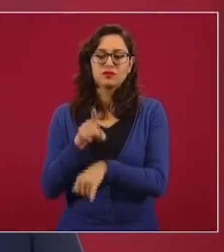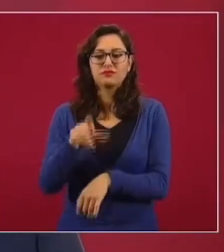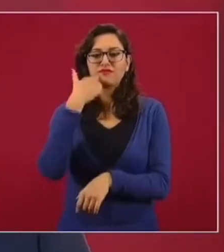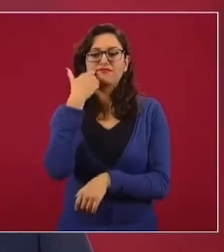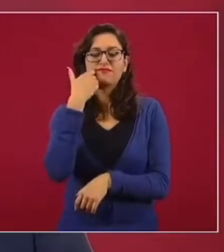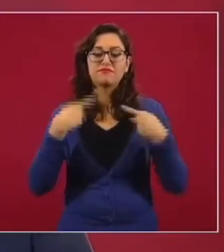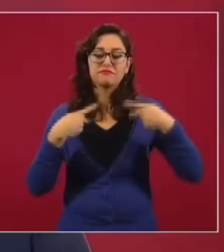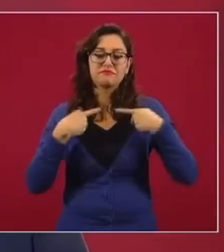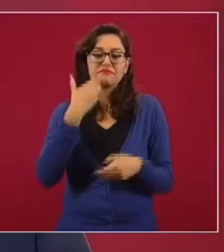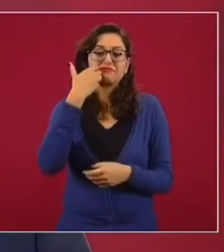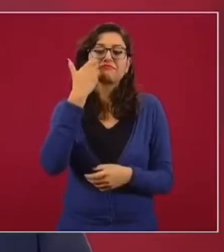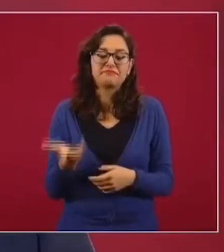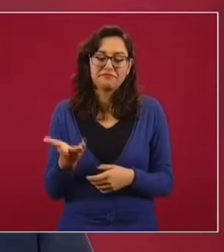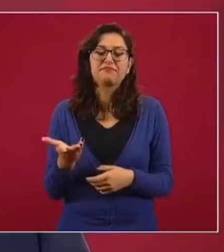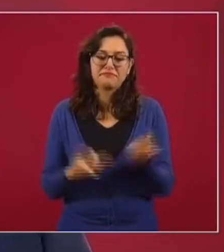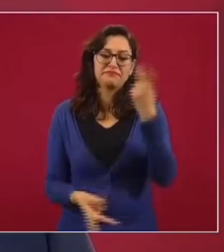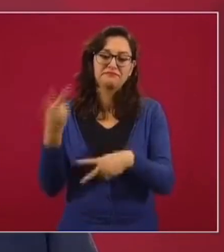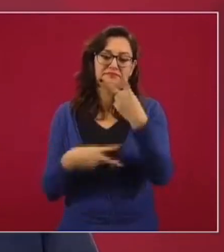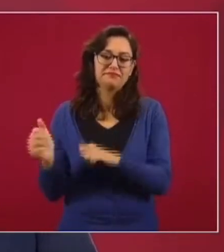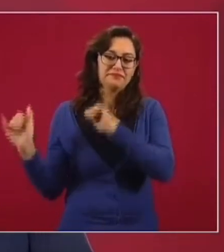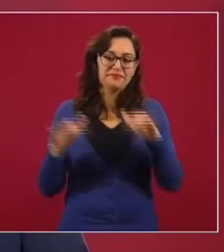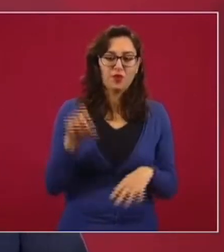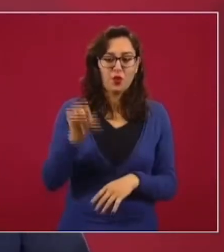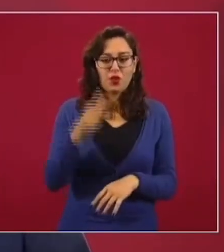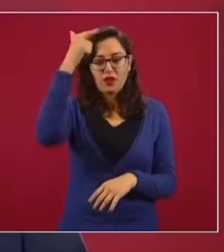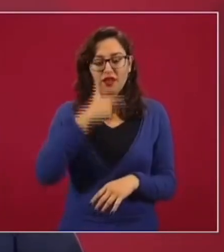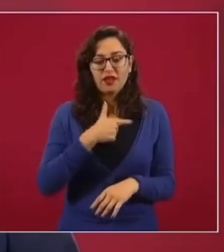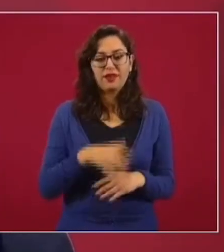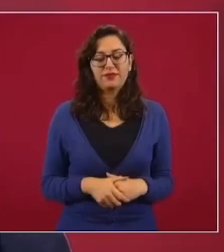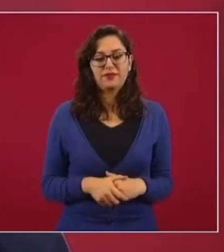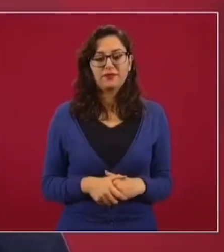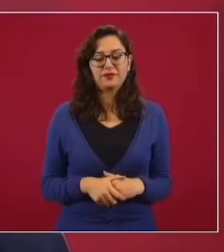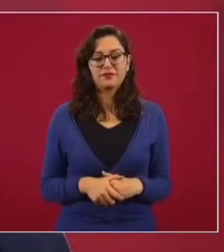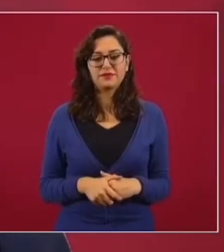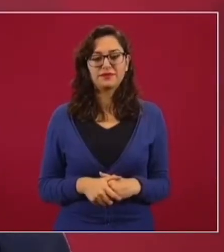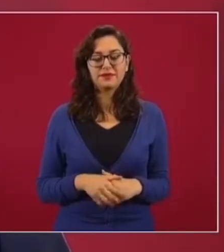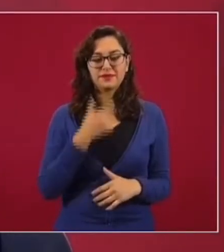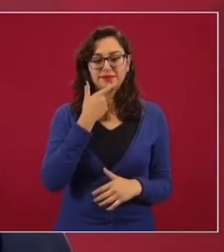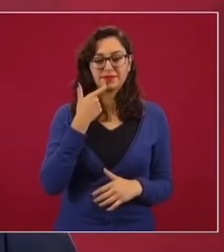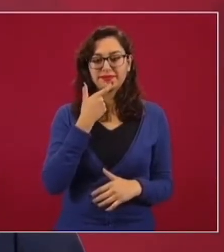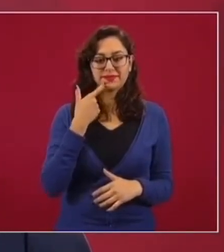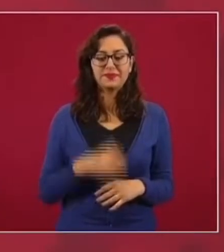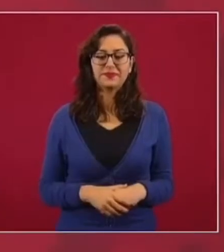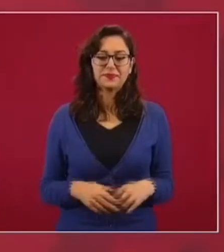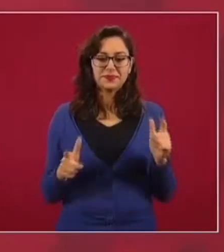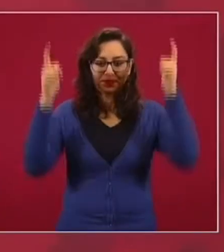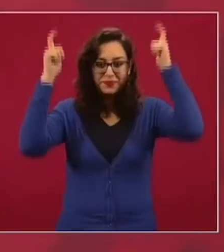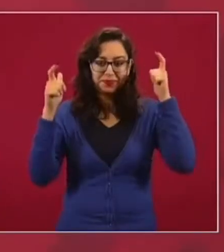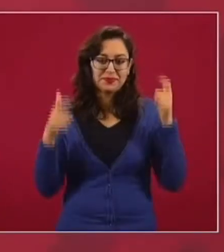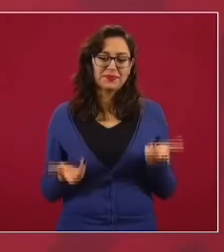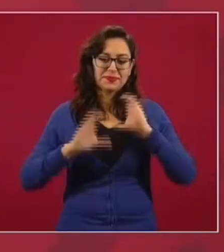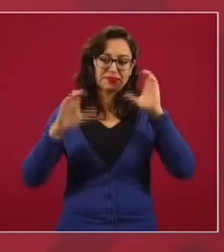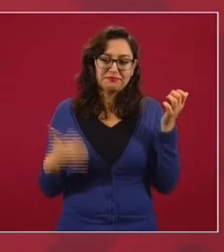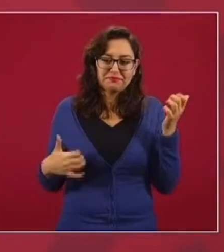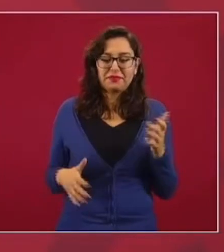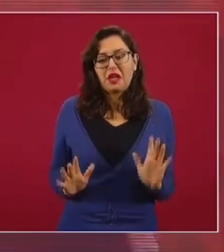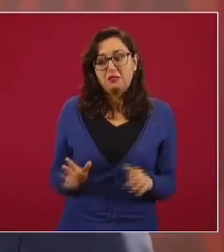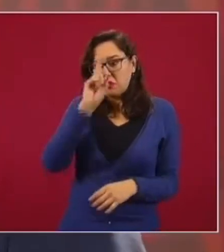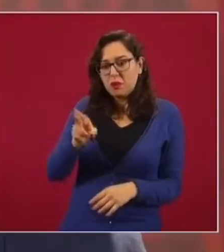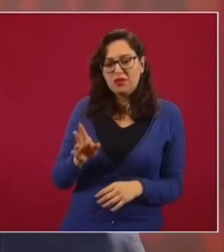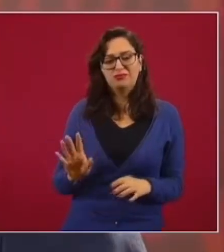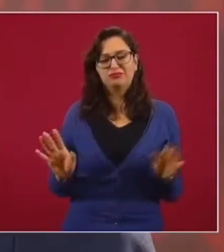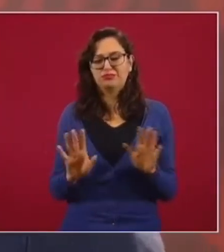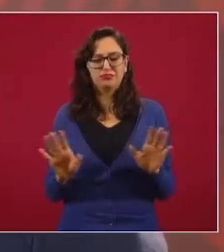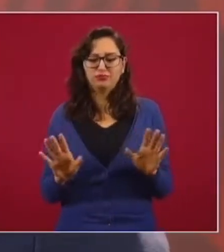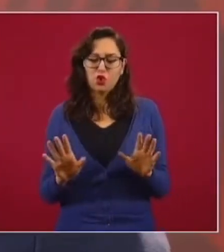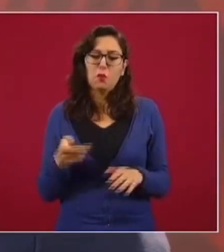quieren venir hoy en la noche para que traer una serenata. Yo no puedo impedirlo, pero no